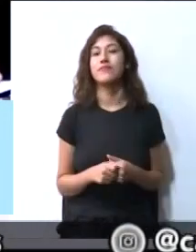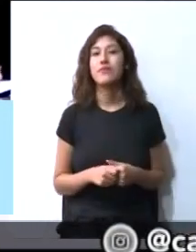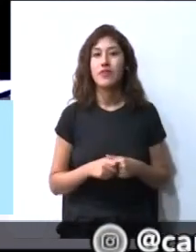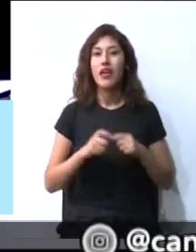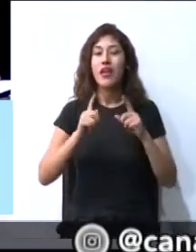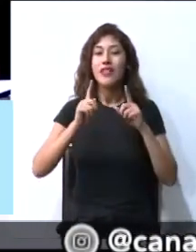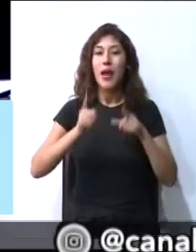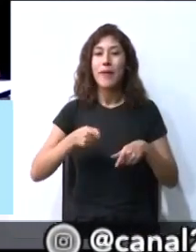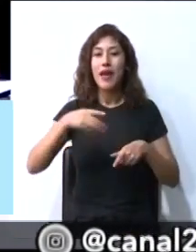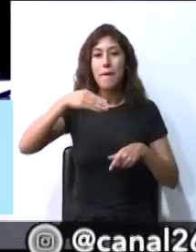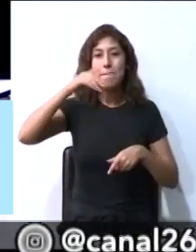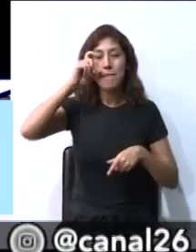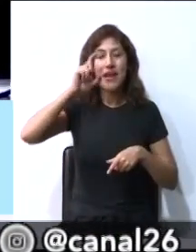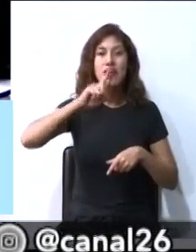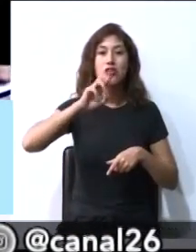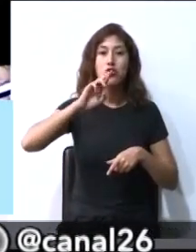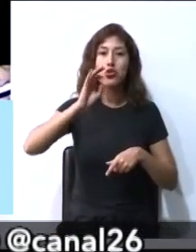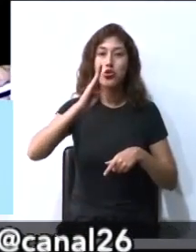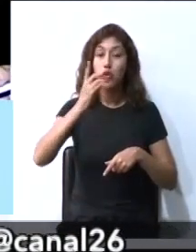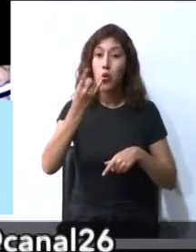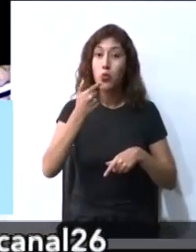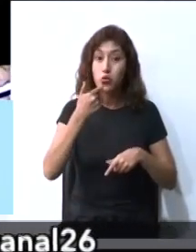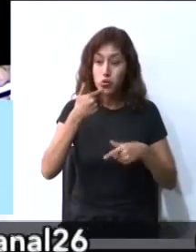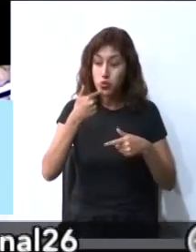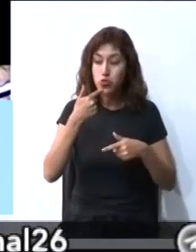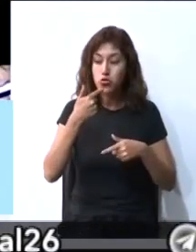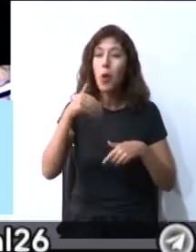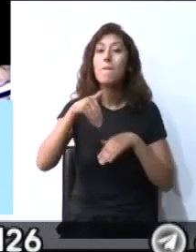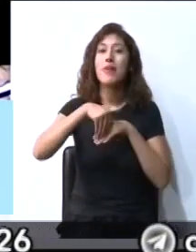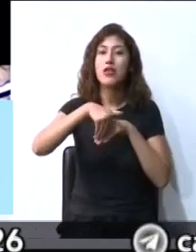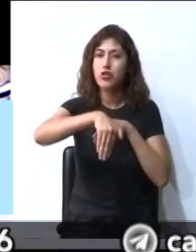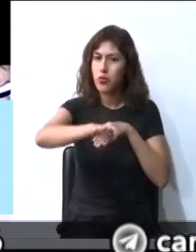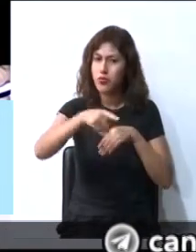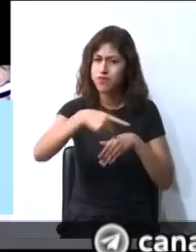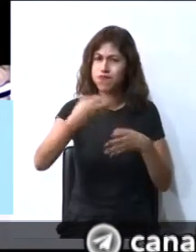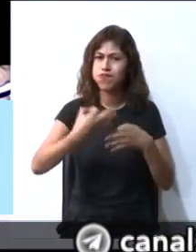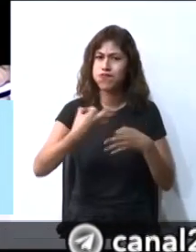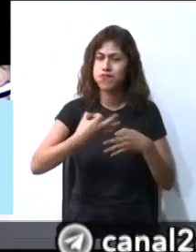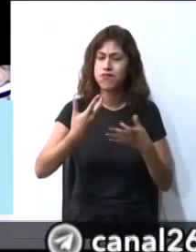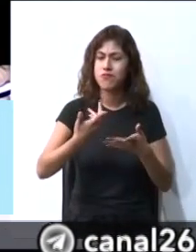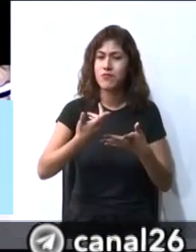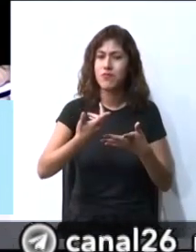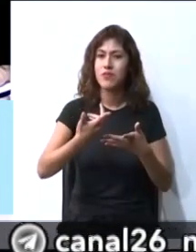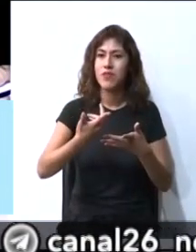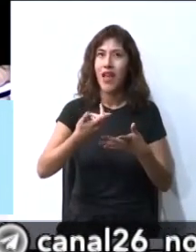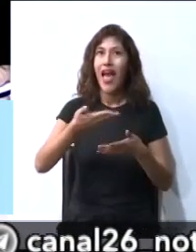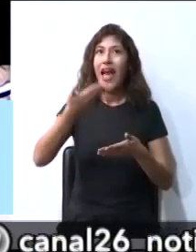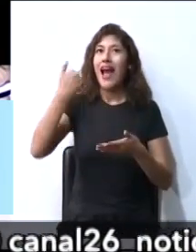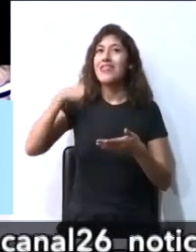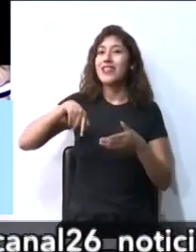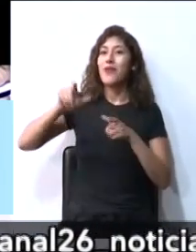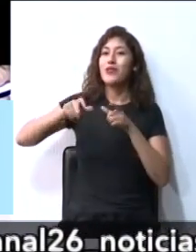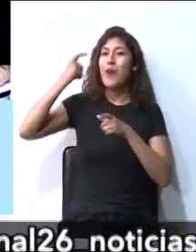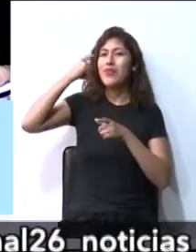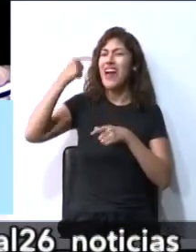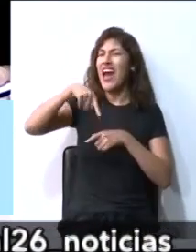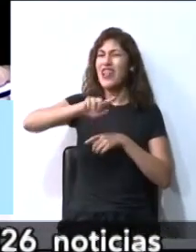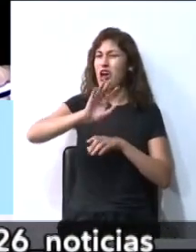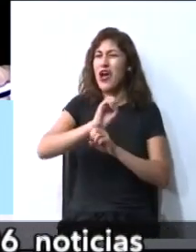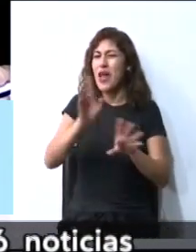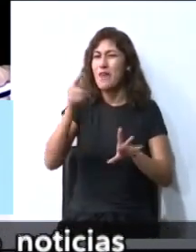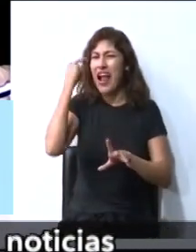Metrobús, que le devuelve el tiempo a millones de argentinos? Poco menos nos decían que estábamos locos al principio, y hoy los resultados se ven,